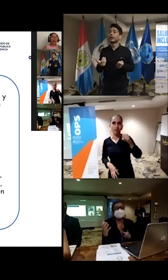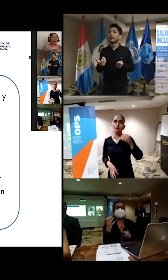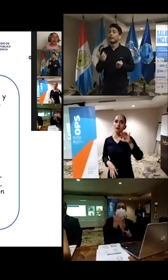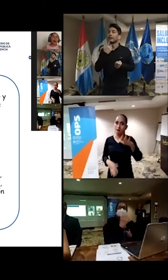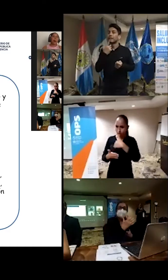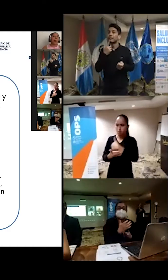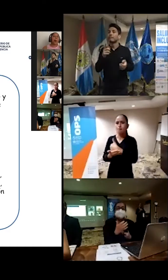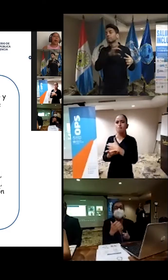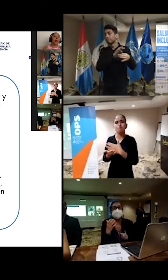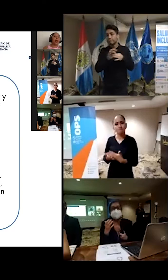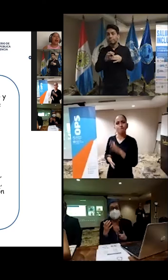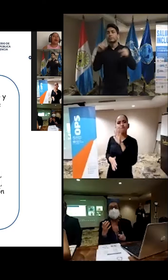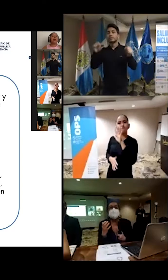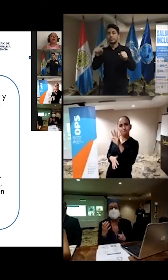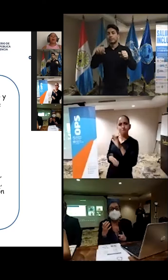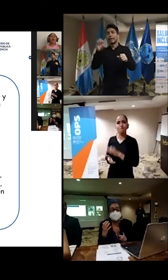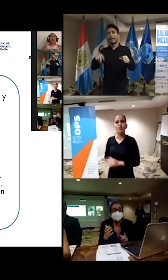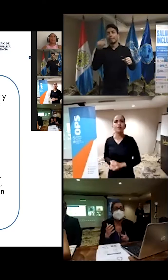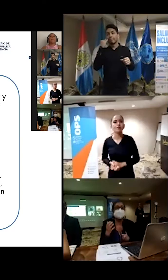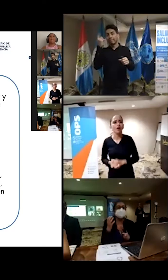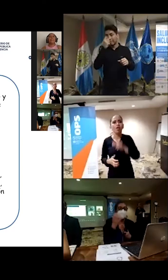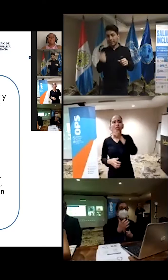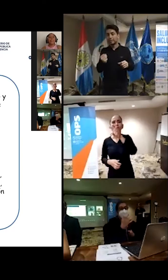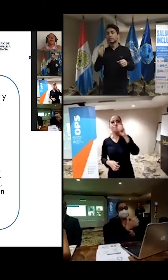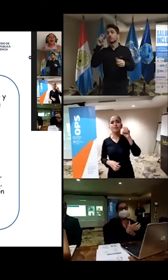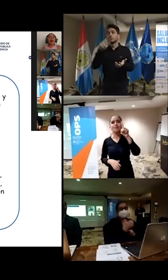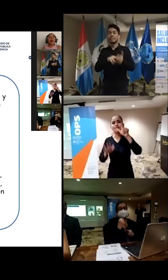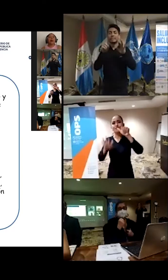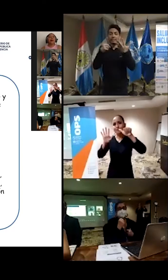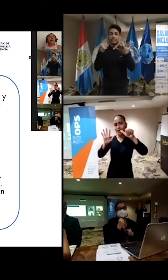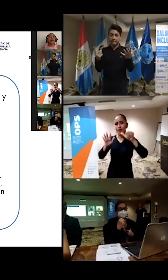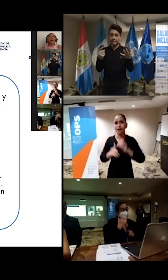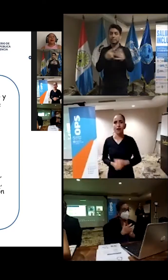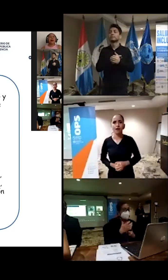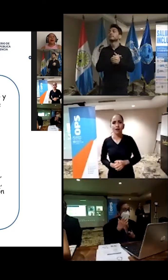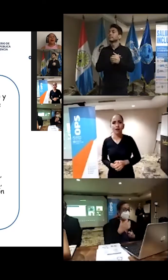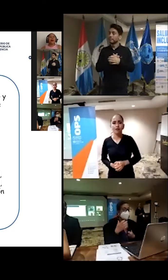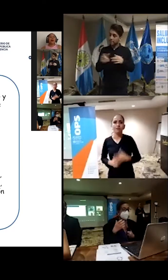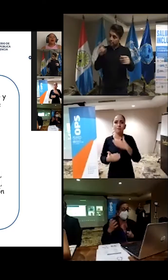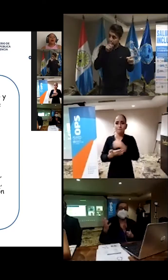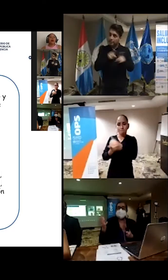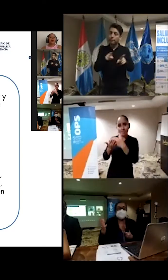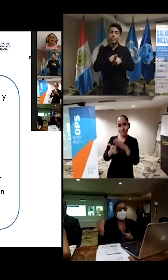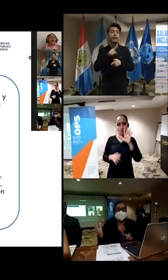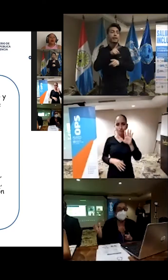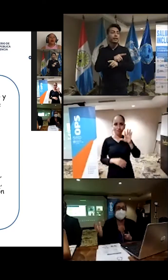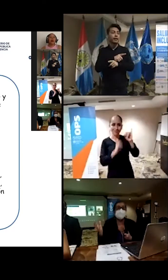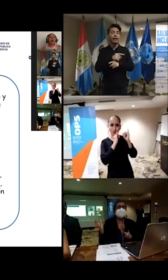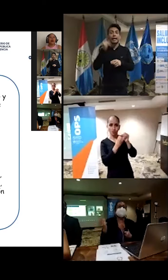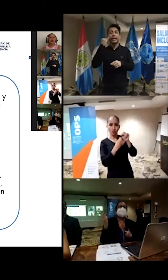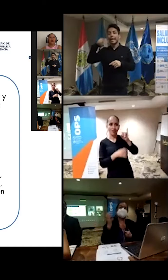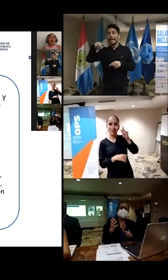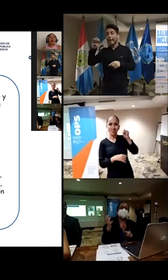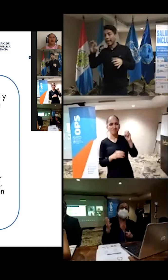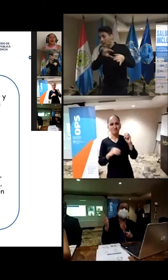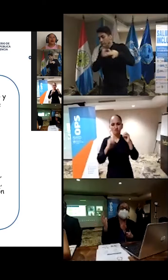parte también de la ENDIS 2016, como también la parte del INE. Calculamos